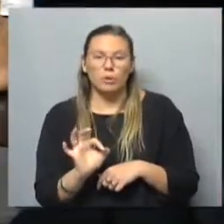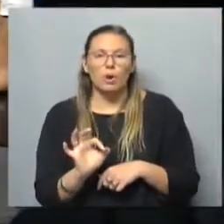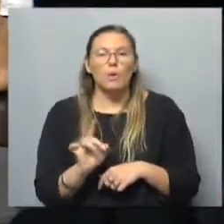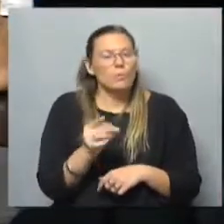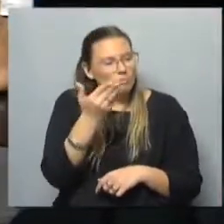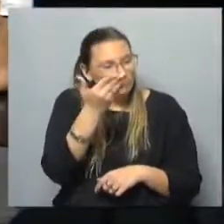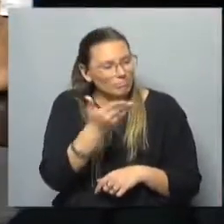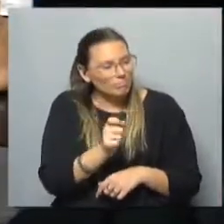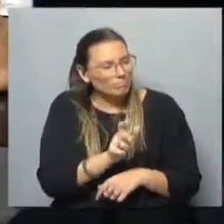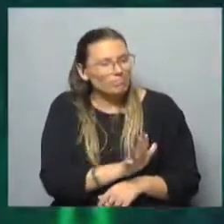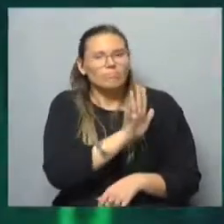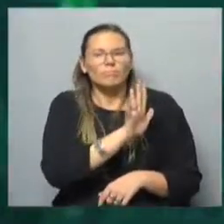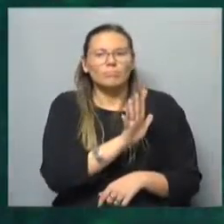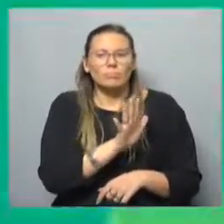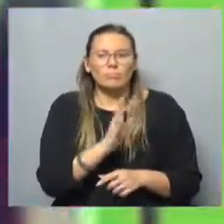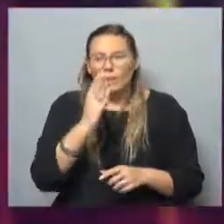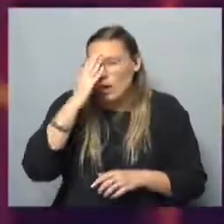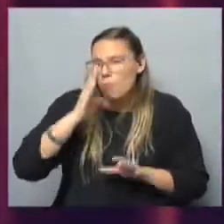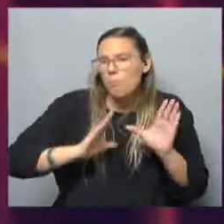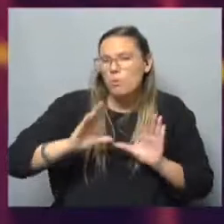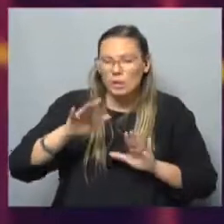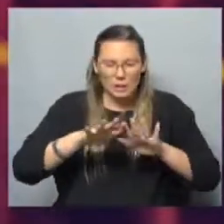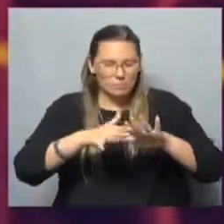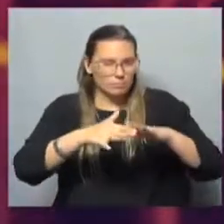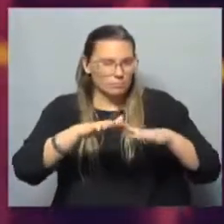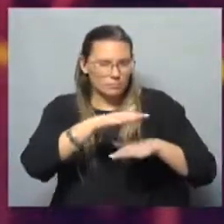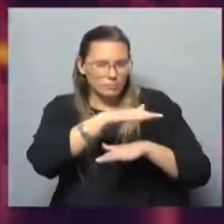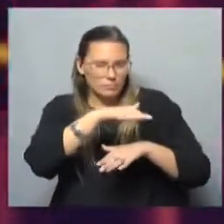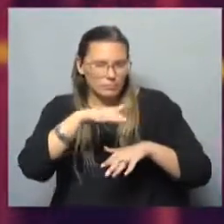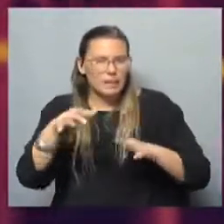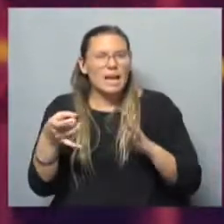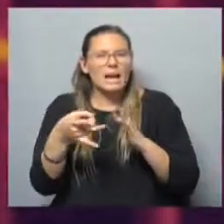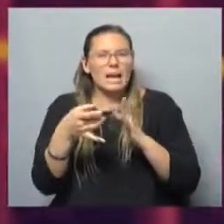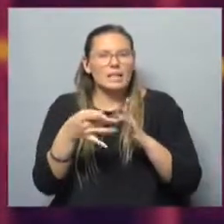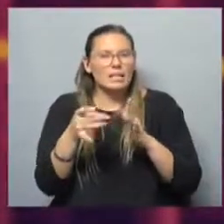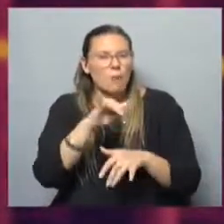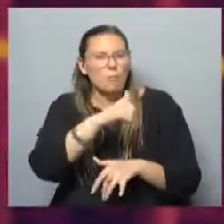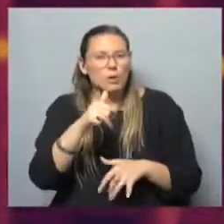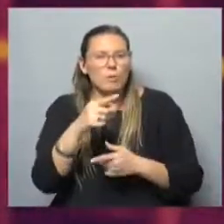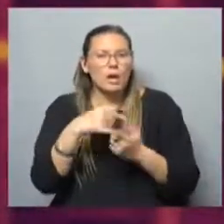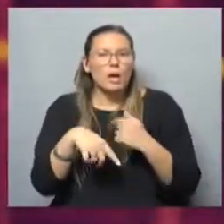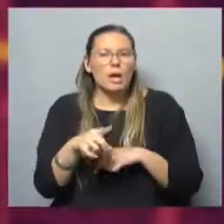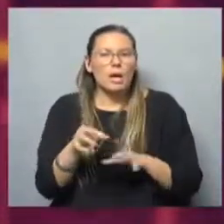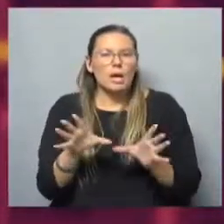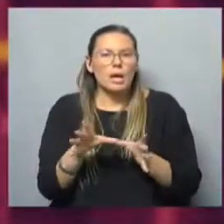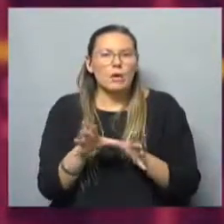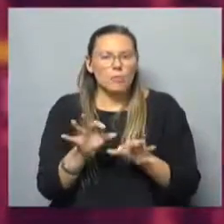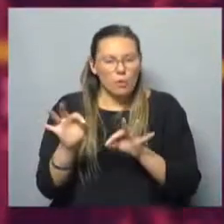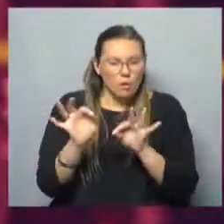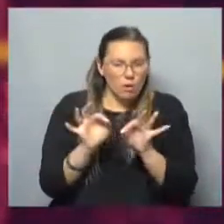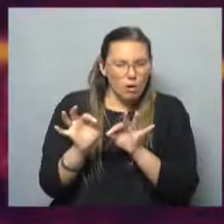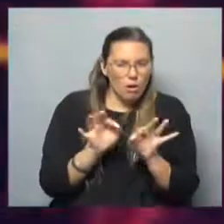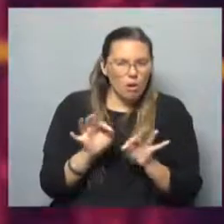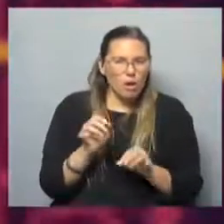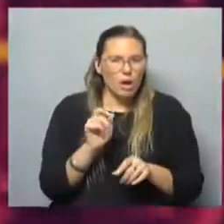medida de la murga promedio, de la calidad de la murga promedio, el murgómetro promedio